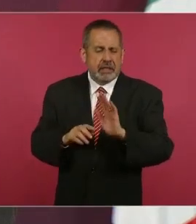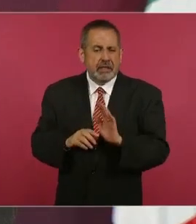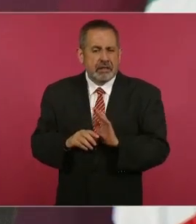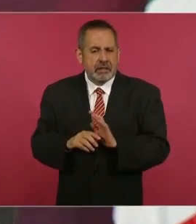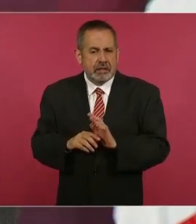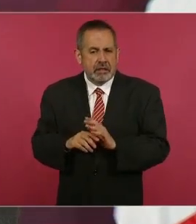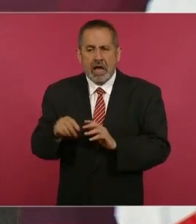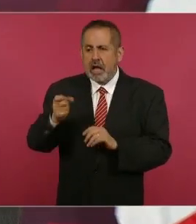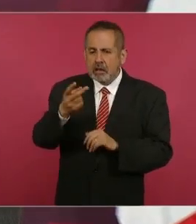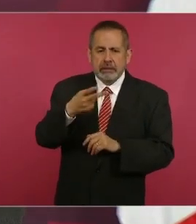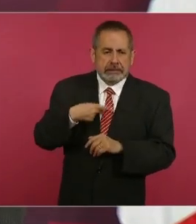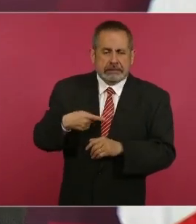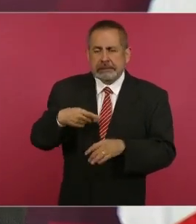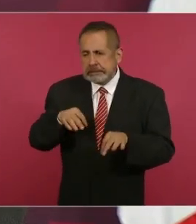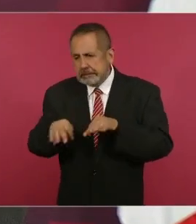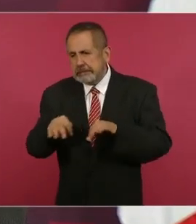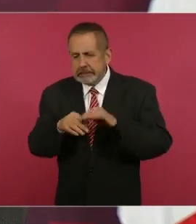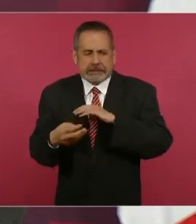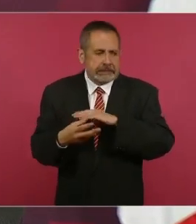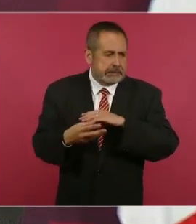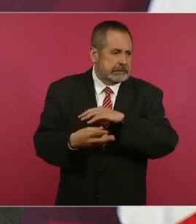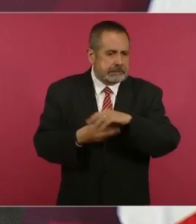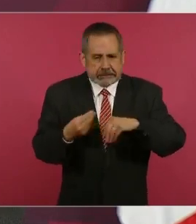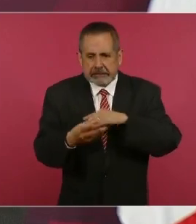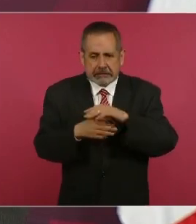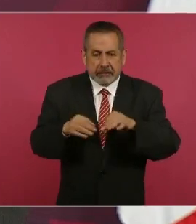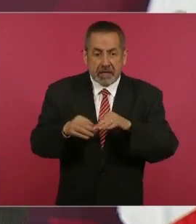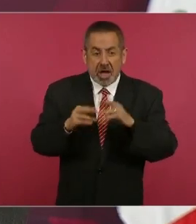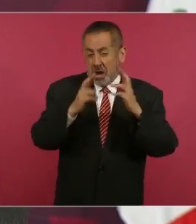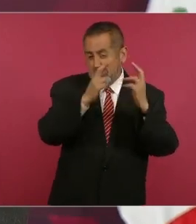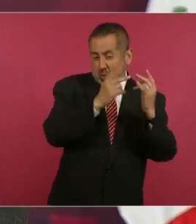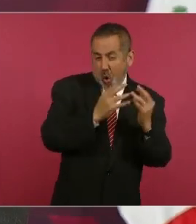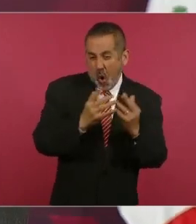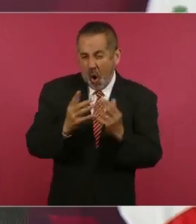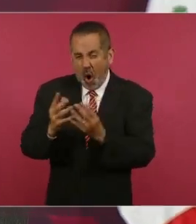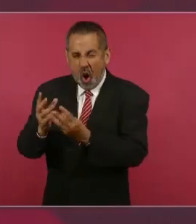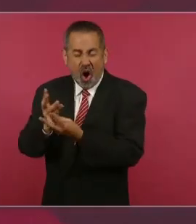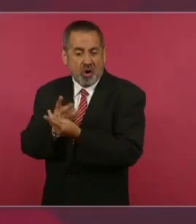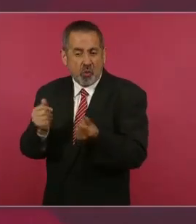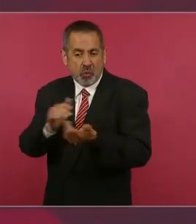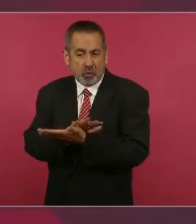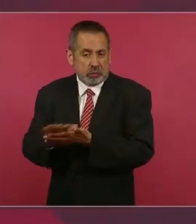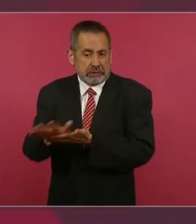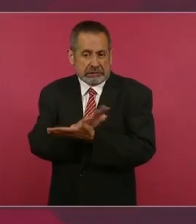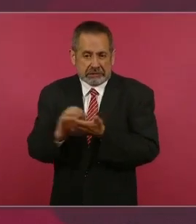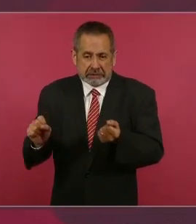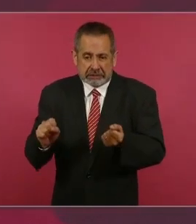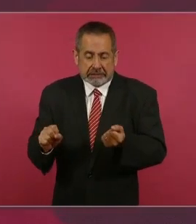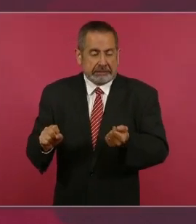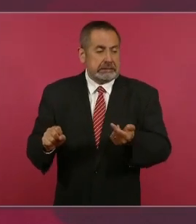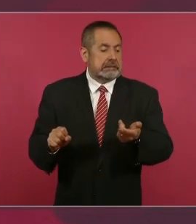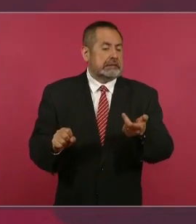buscan la vida y que fueron también arrasadas por el huracán.